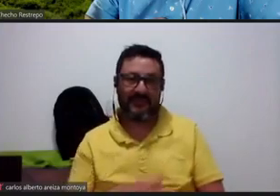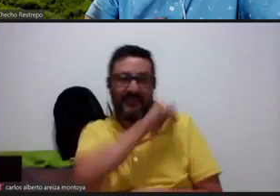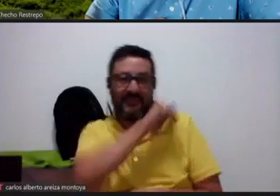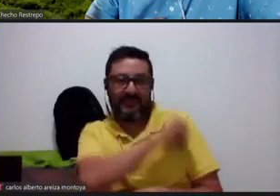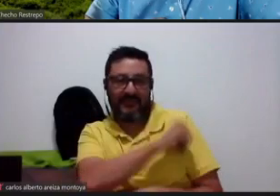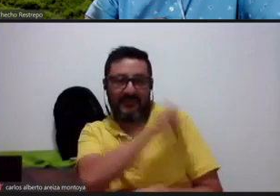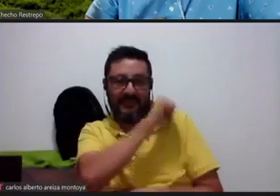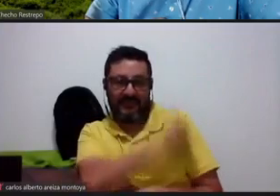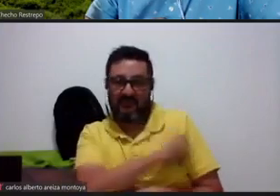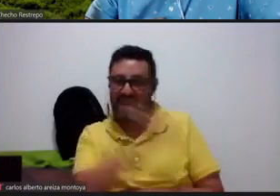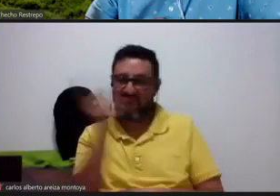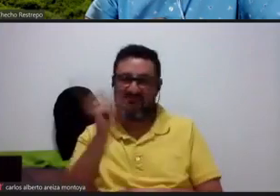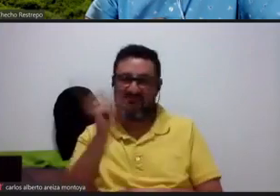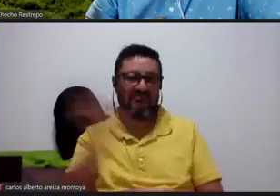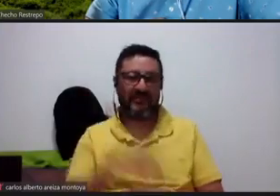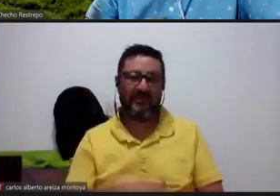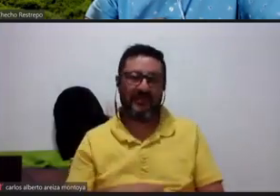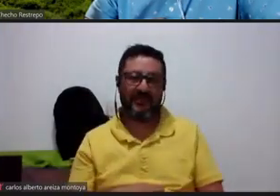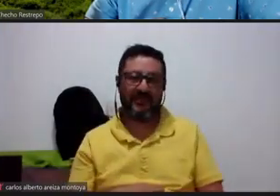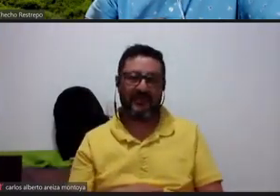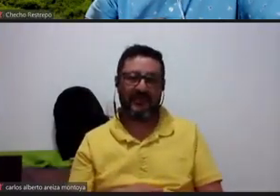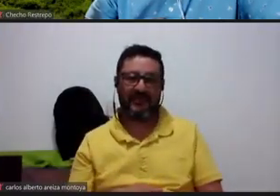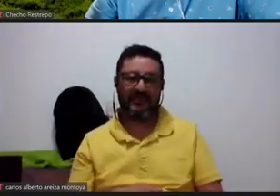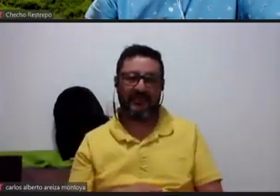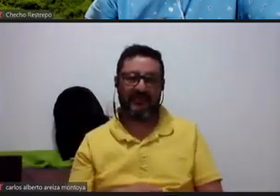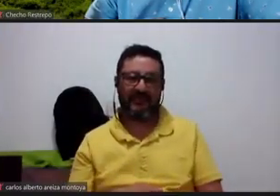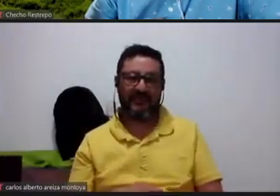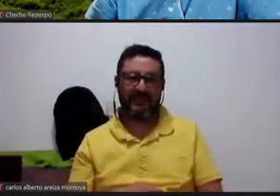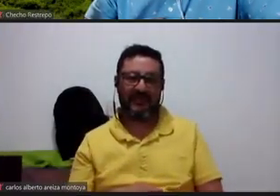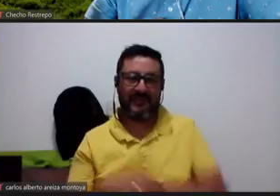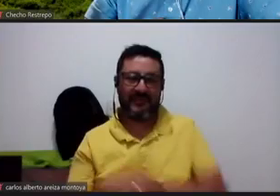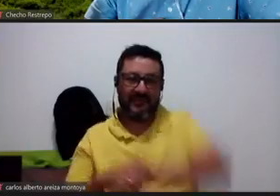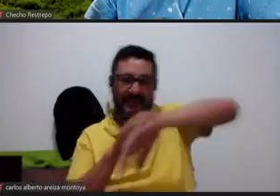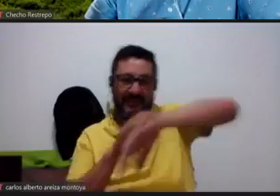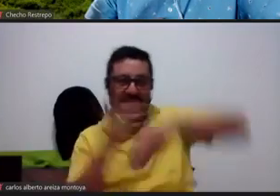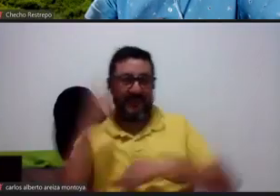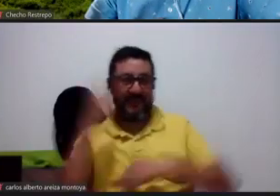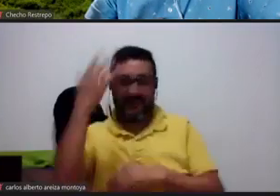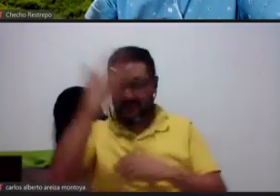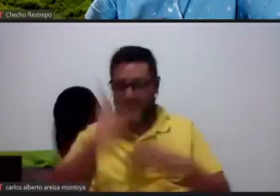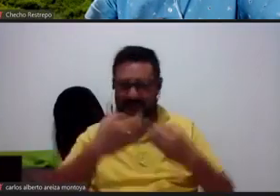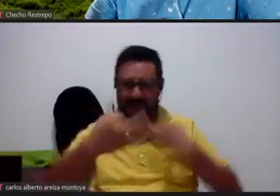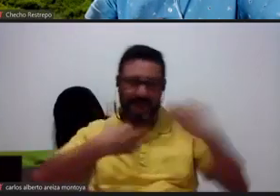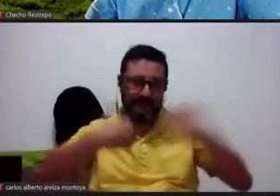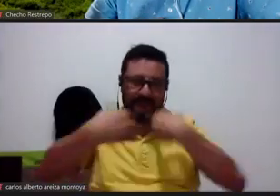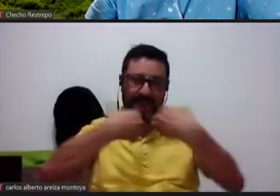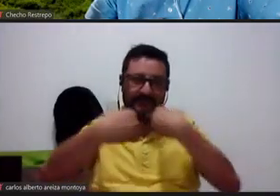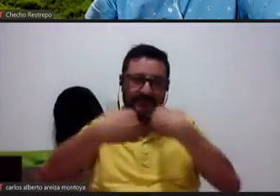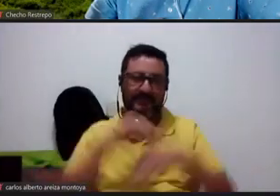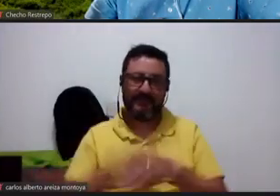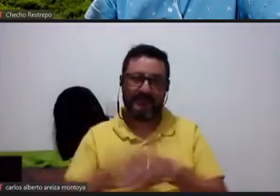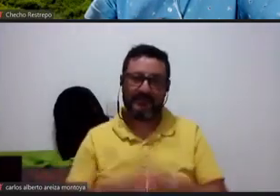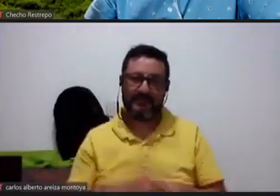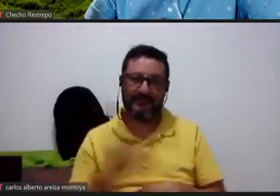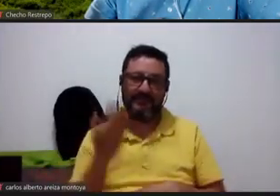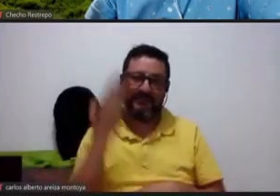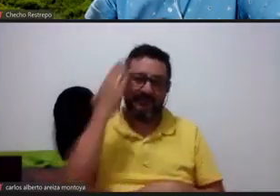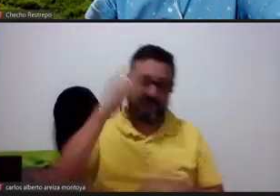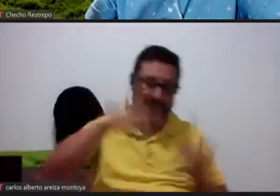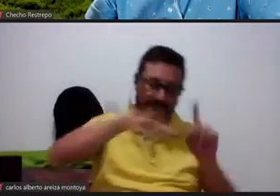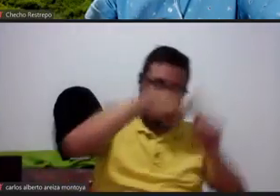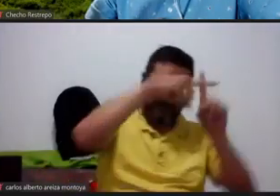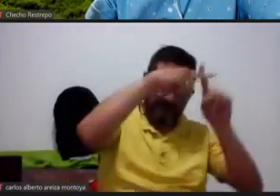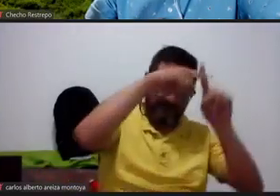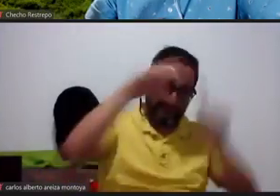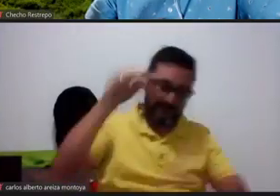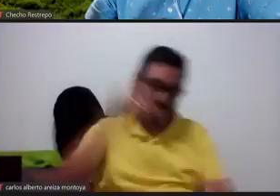así. Y me dijo, no, venga, revisémoslo. El man me revisó toda la cosa, me explicó pues muchas, como las ventajas y las desventajas de hacer una cirugía en